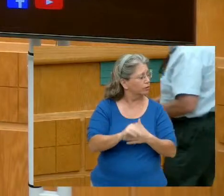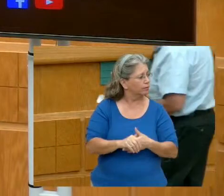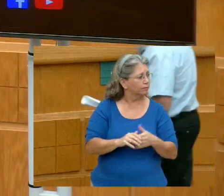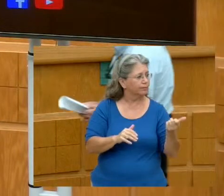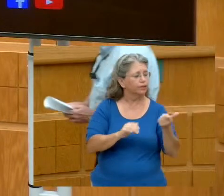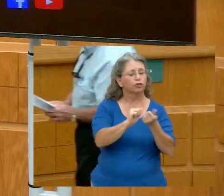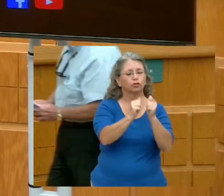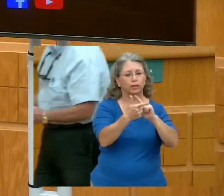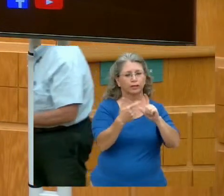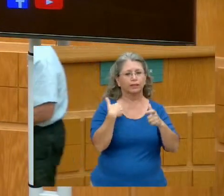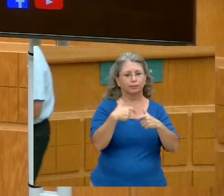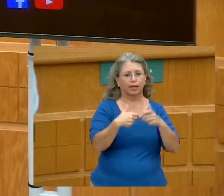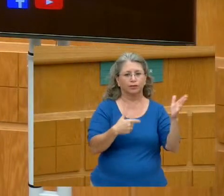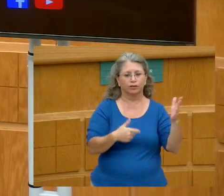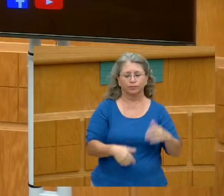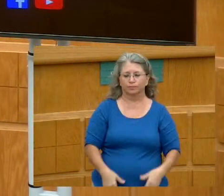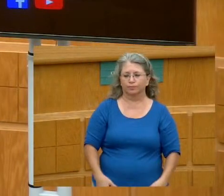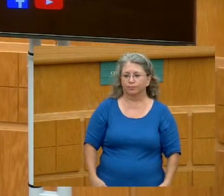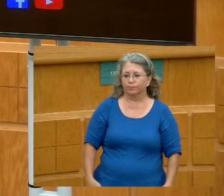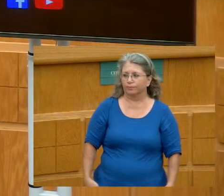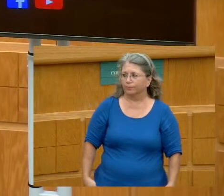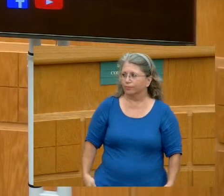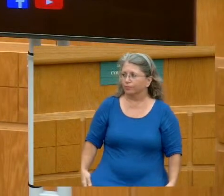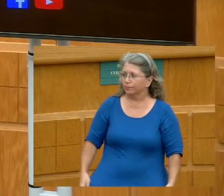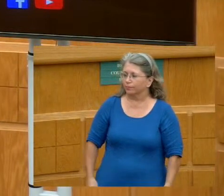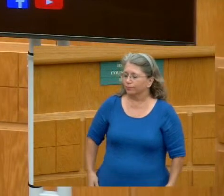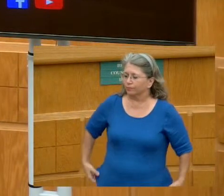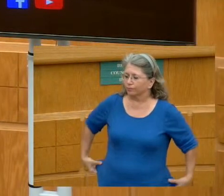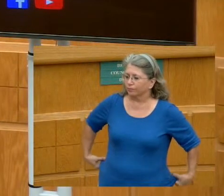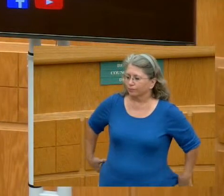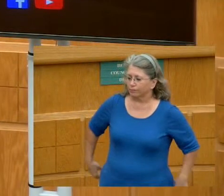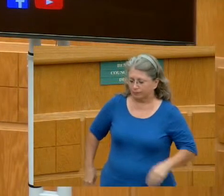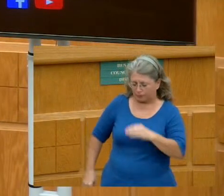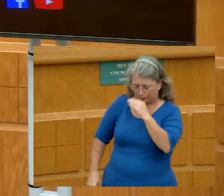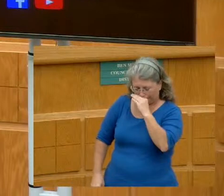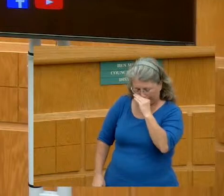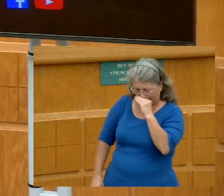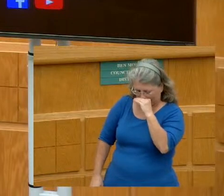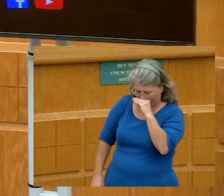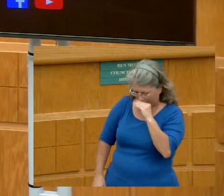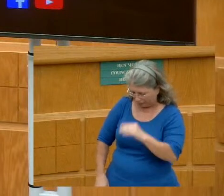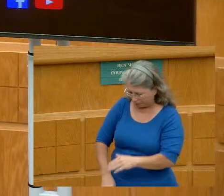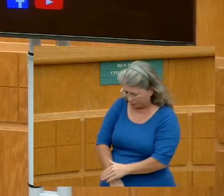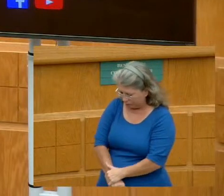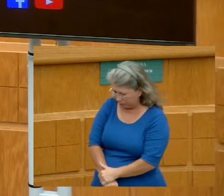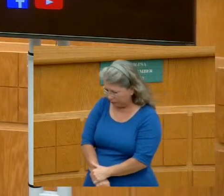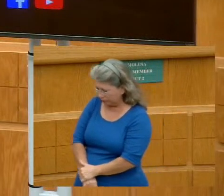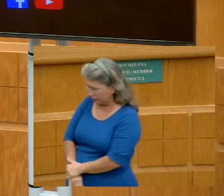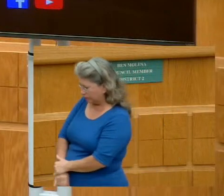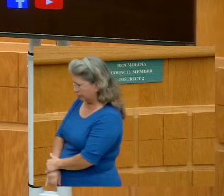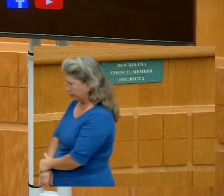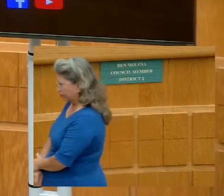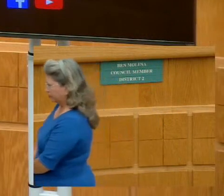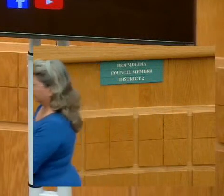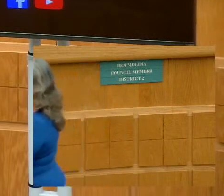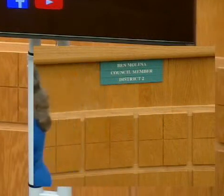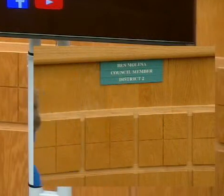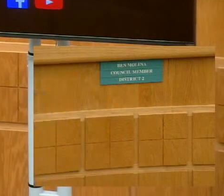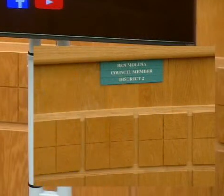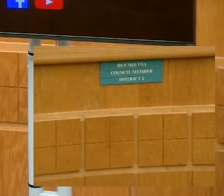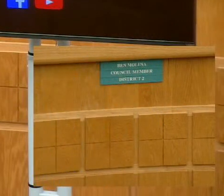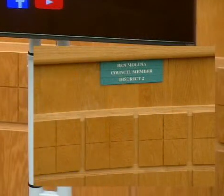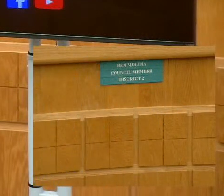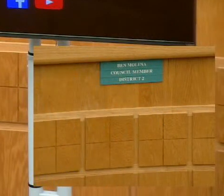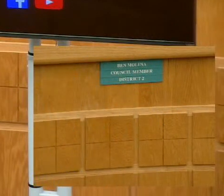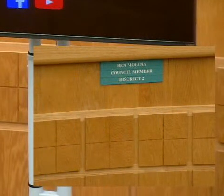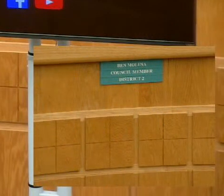En resumen, es importante que sepa que cada vez que se toma una medida de restricción, esa medida es cuestionada por varias personas, no es la decisión de una